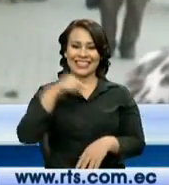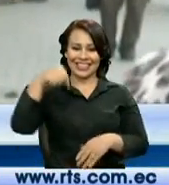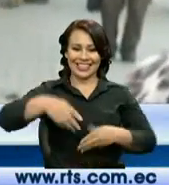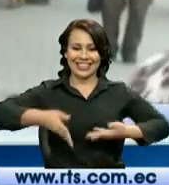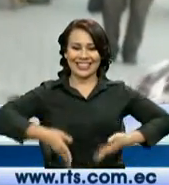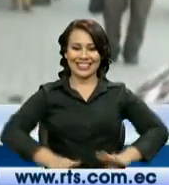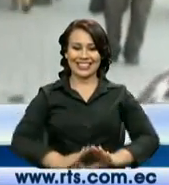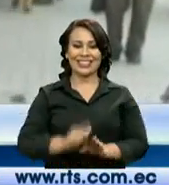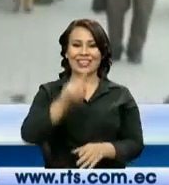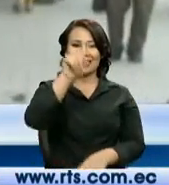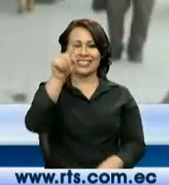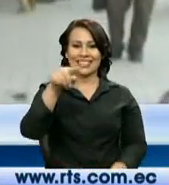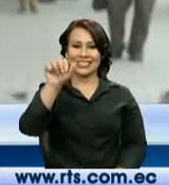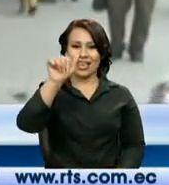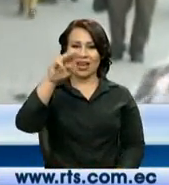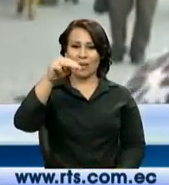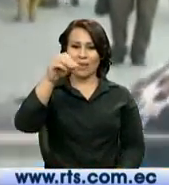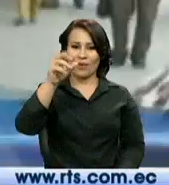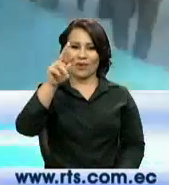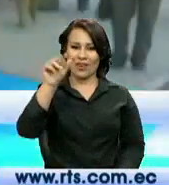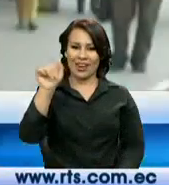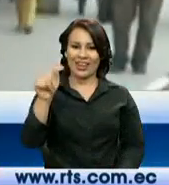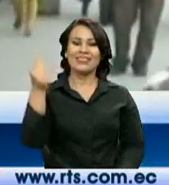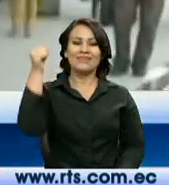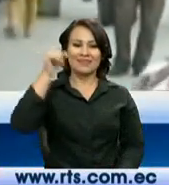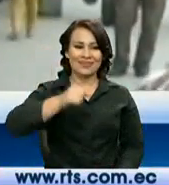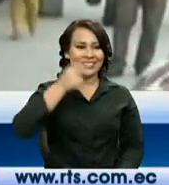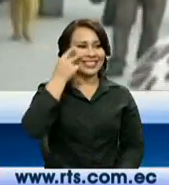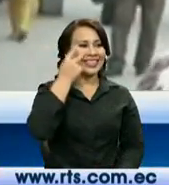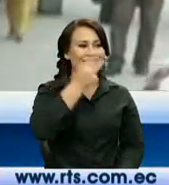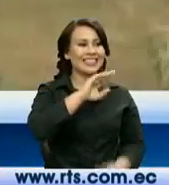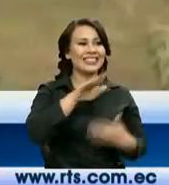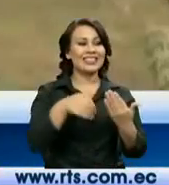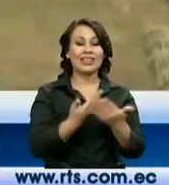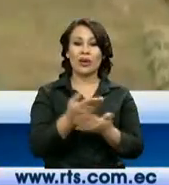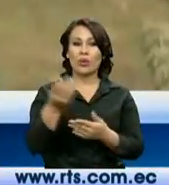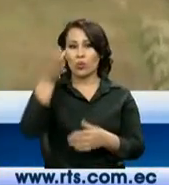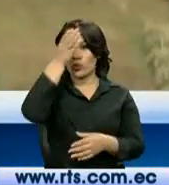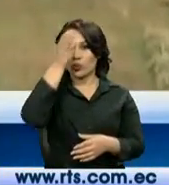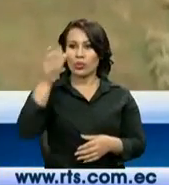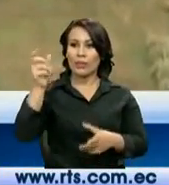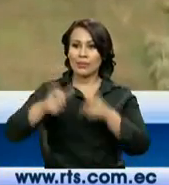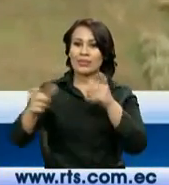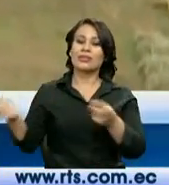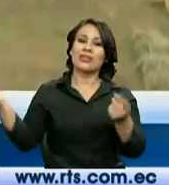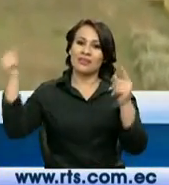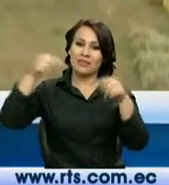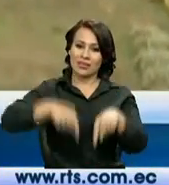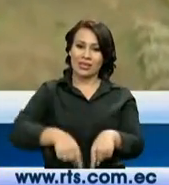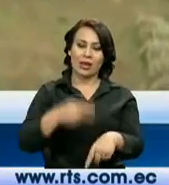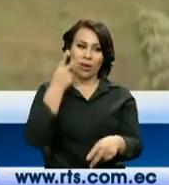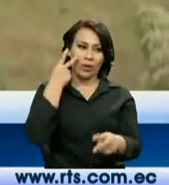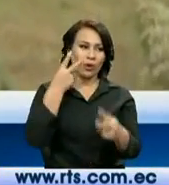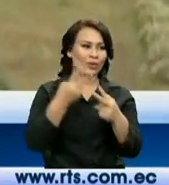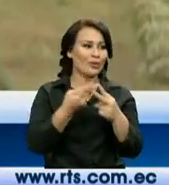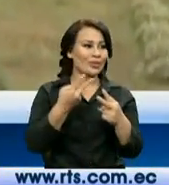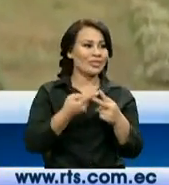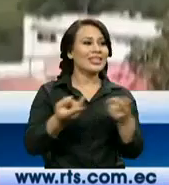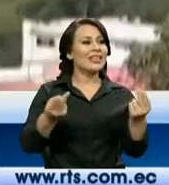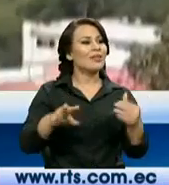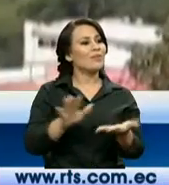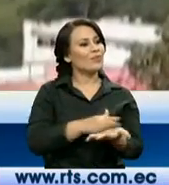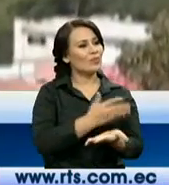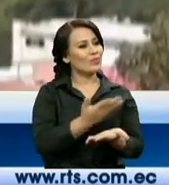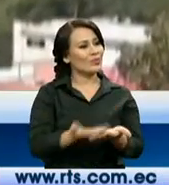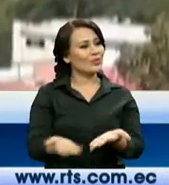muy bien porque la ornamentación, la infraestructura, toda la gente viene a querer conocer qué lo conforman y también la música